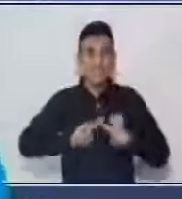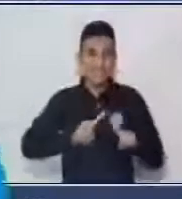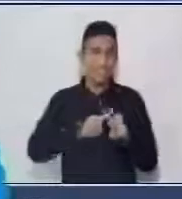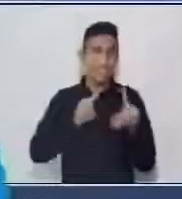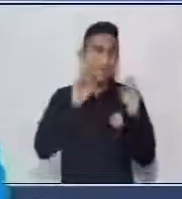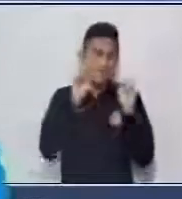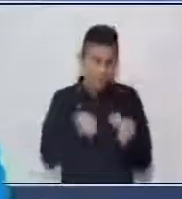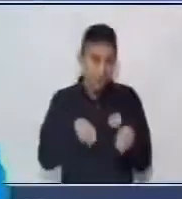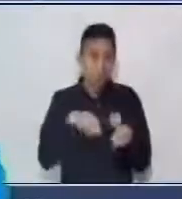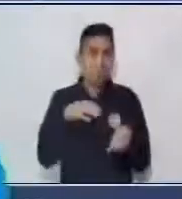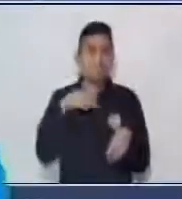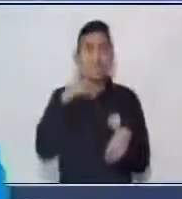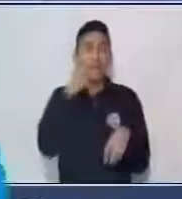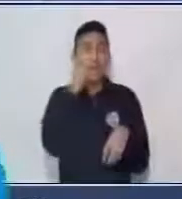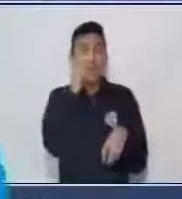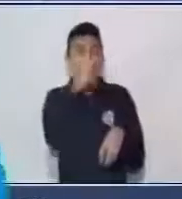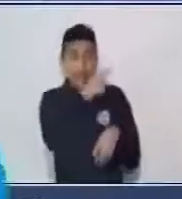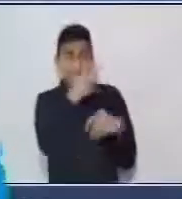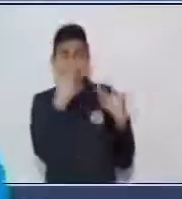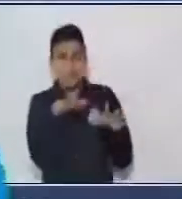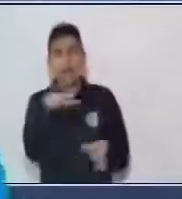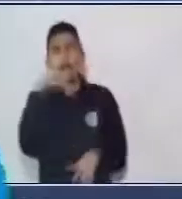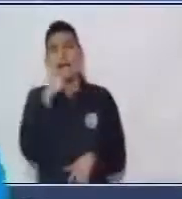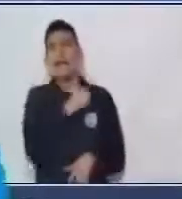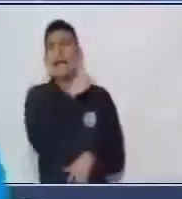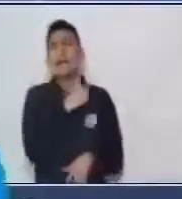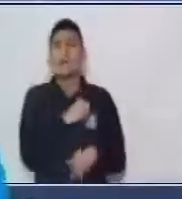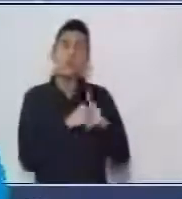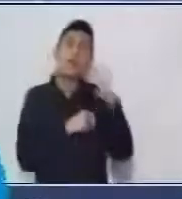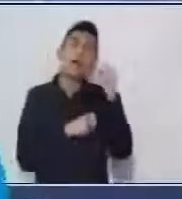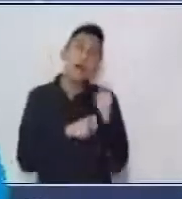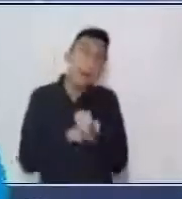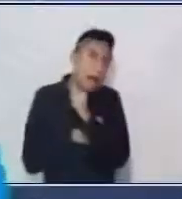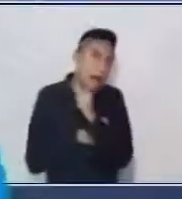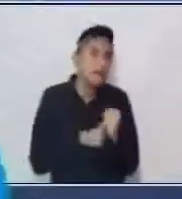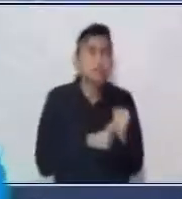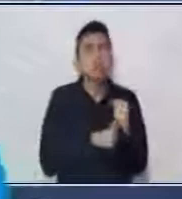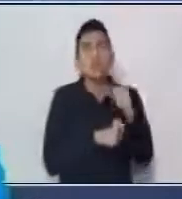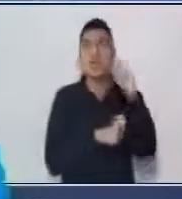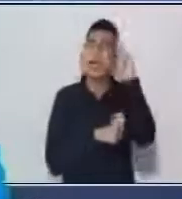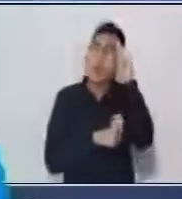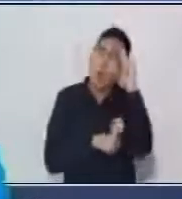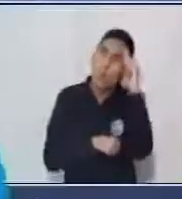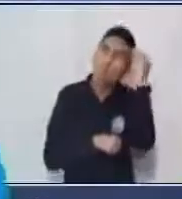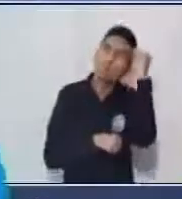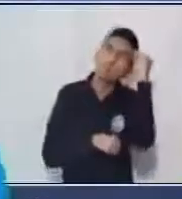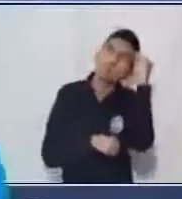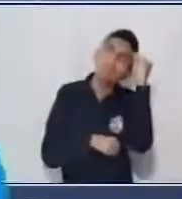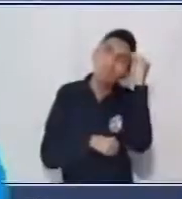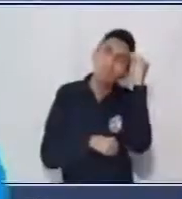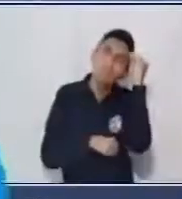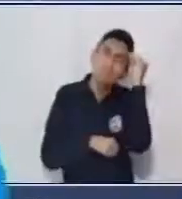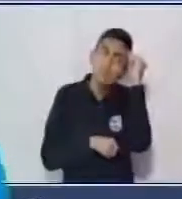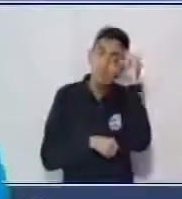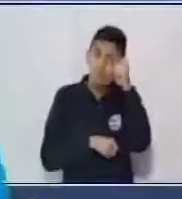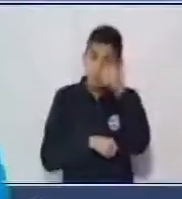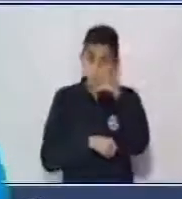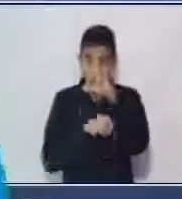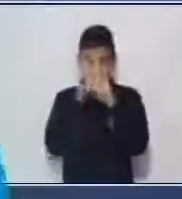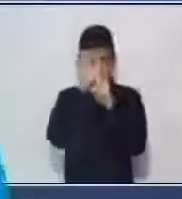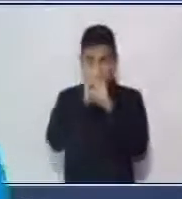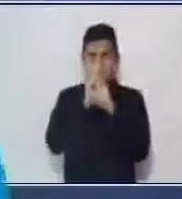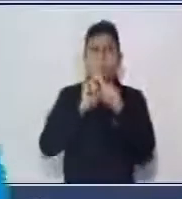ser, él ha cantado una canción del recuerdo. Entonces si te das cuenta y escuchas,